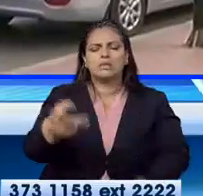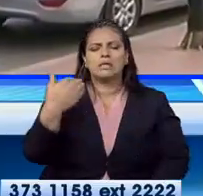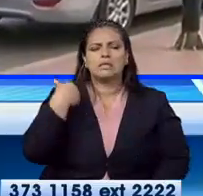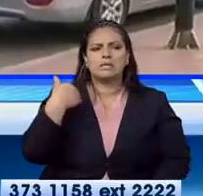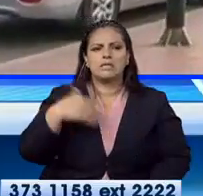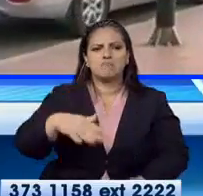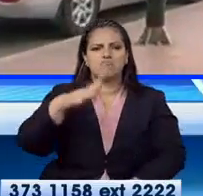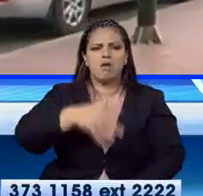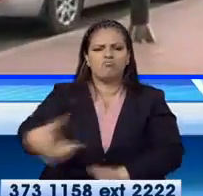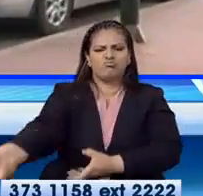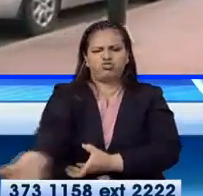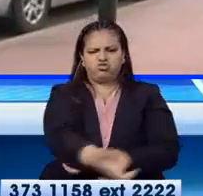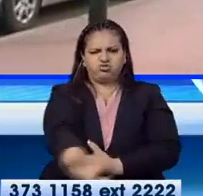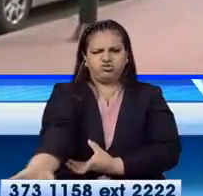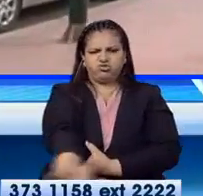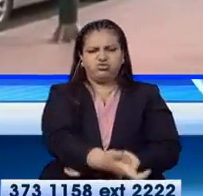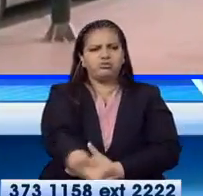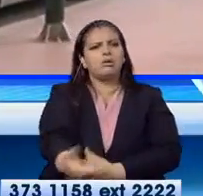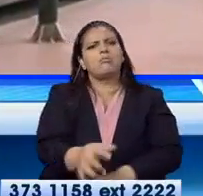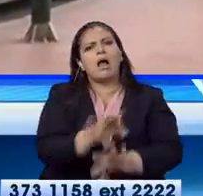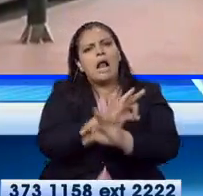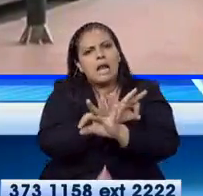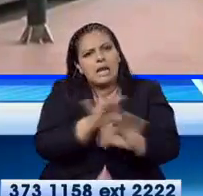limpieza y evitar esa situación